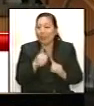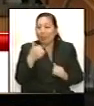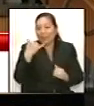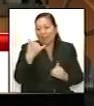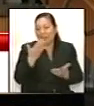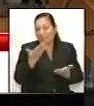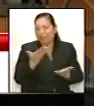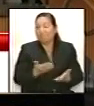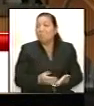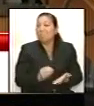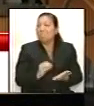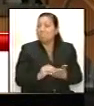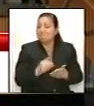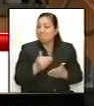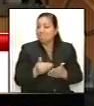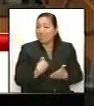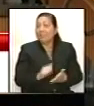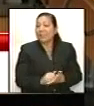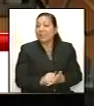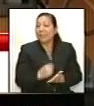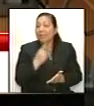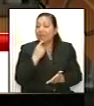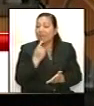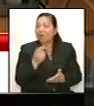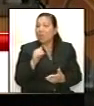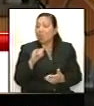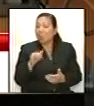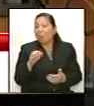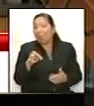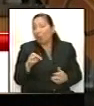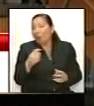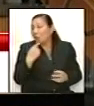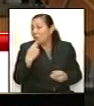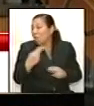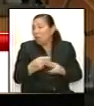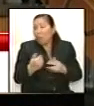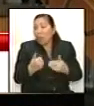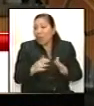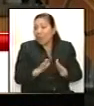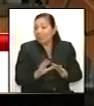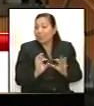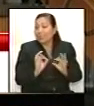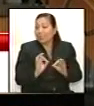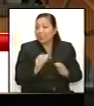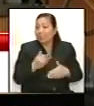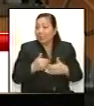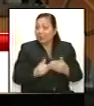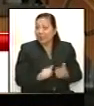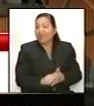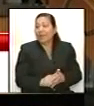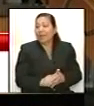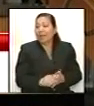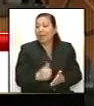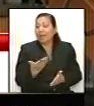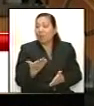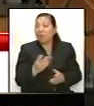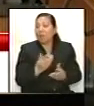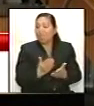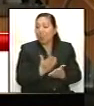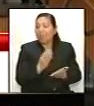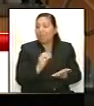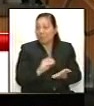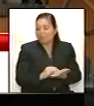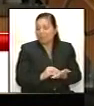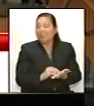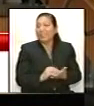¿no? Entonces, más allá de decir que Juan Pedro o Gonzalo, sí en efecto hay una, es un problema muchísimo